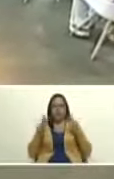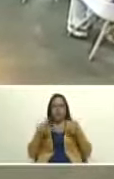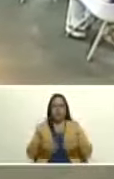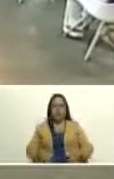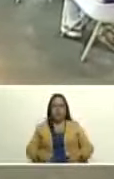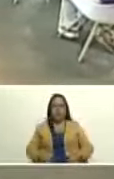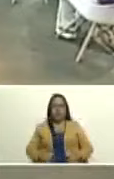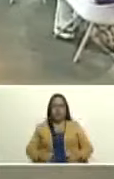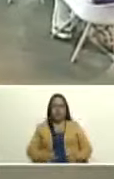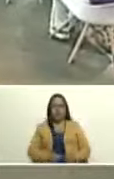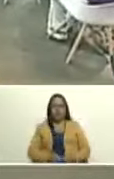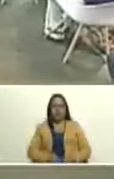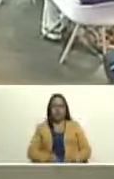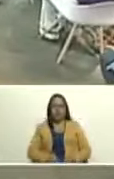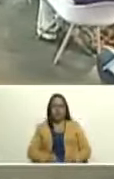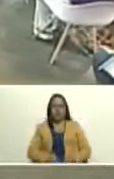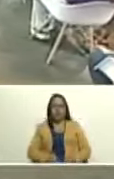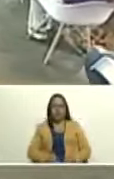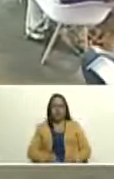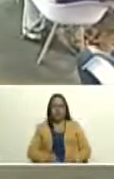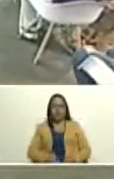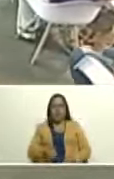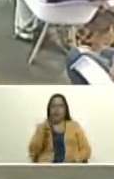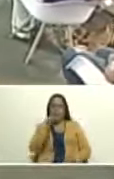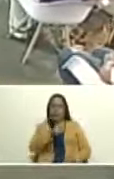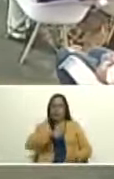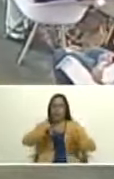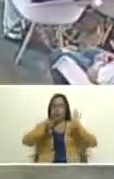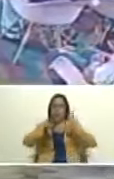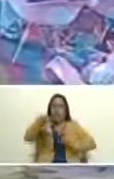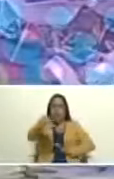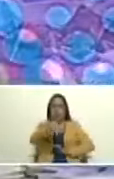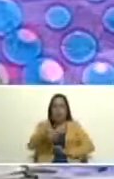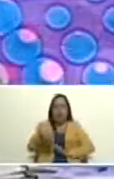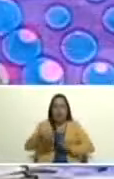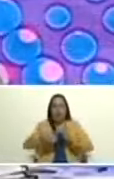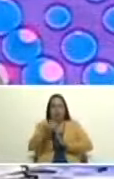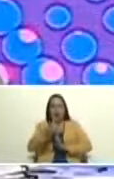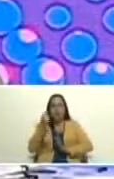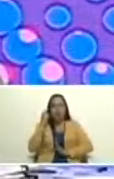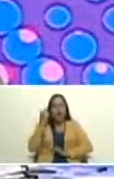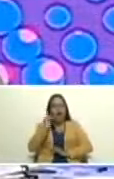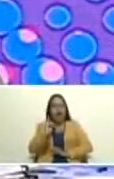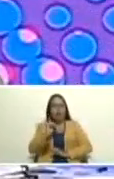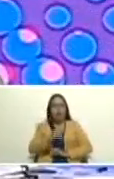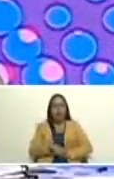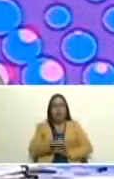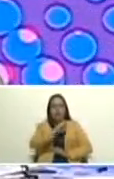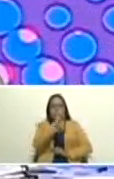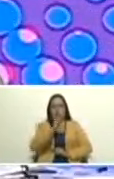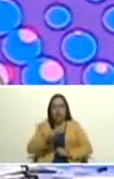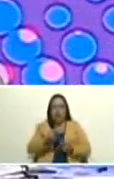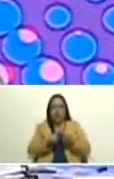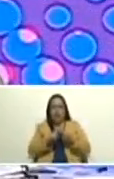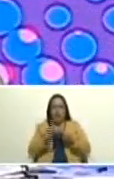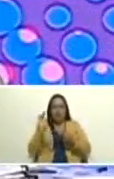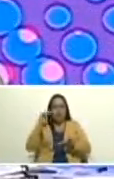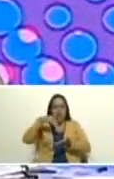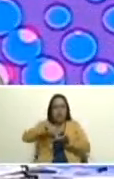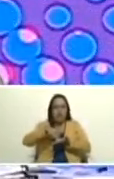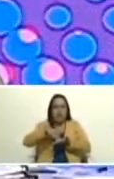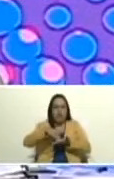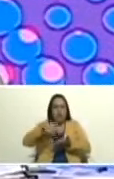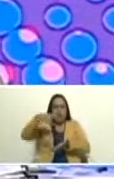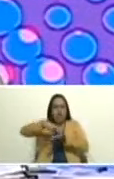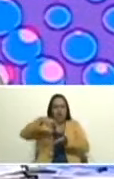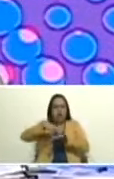Y estos 7 estados... encabezan la lista de mujeres: Zulia, Miranda, Carabobo,